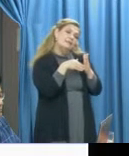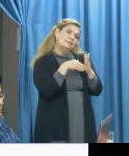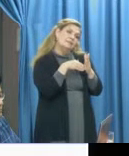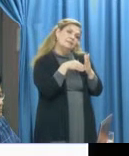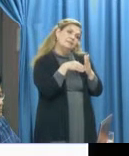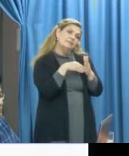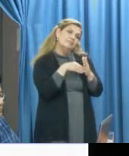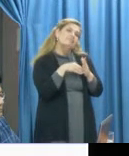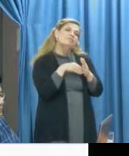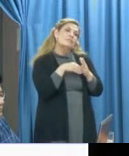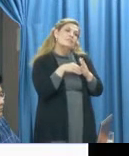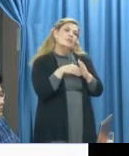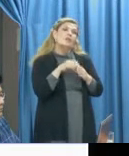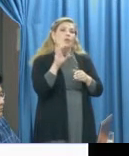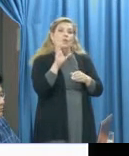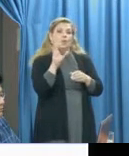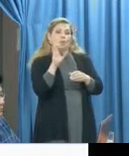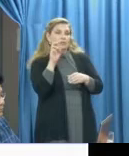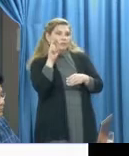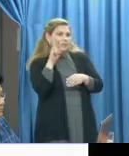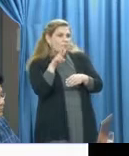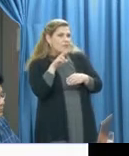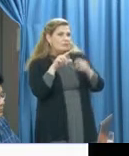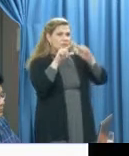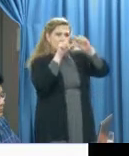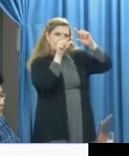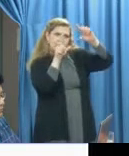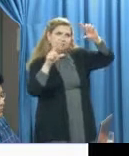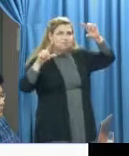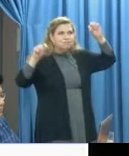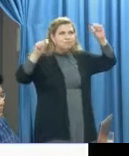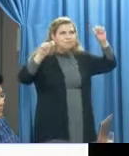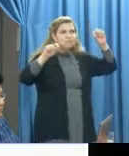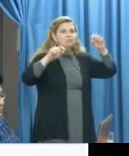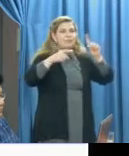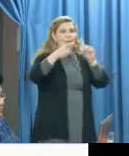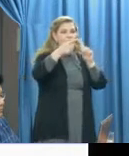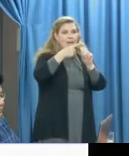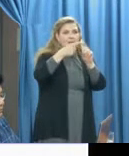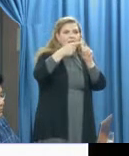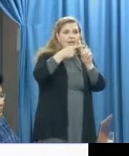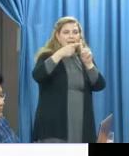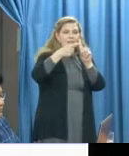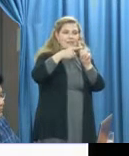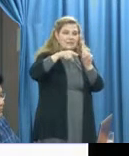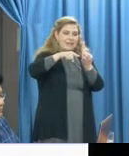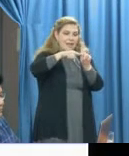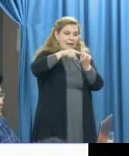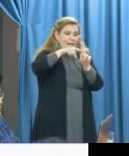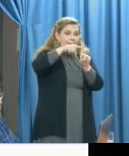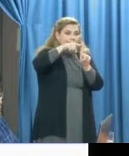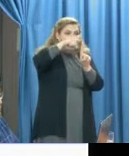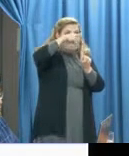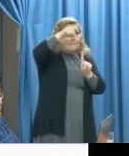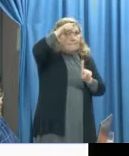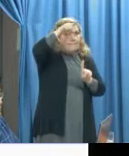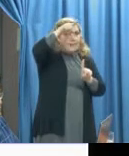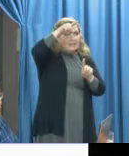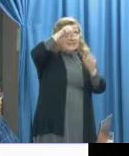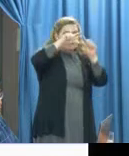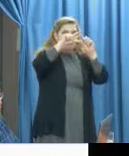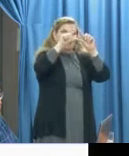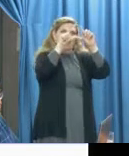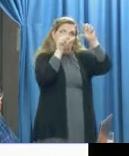que cuando estas cifras se suman a las de todo el país, nos aumentan la media de todo el